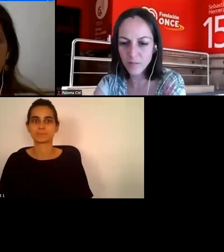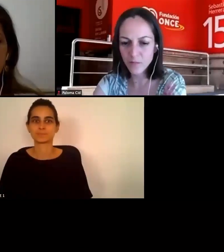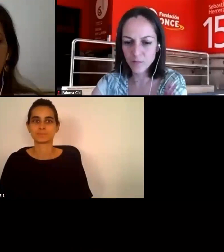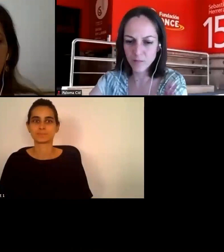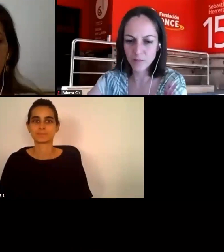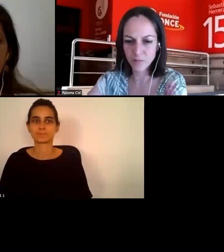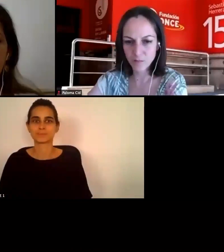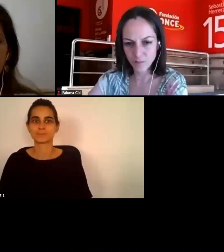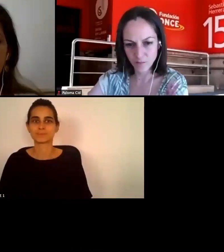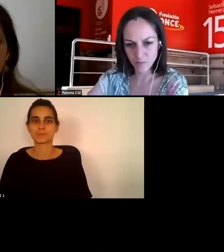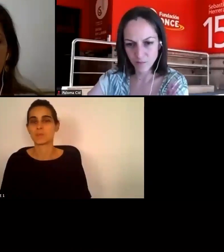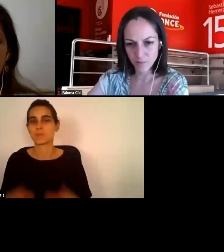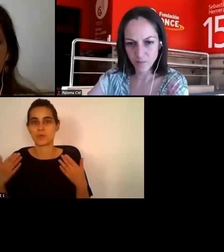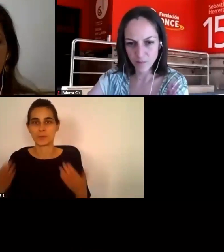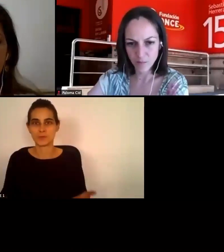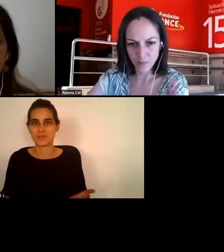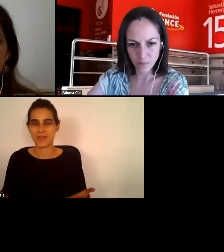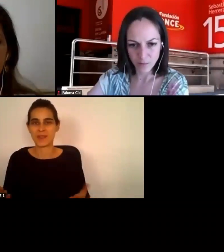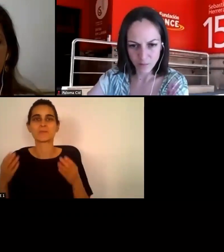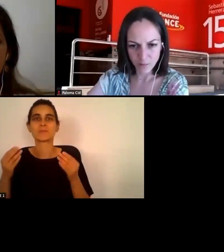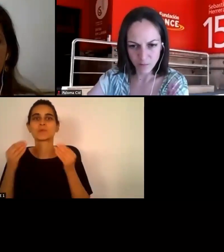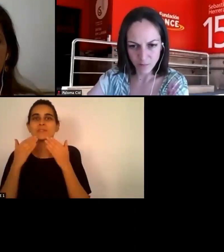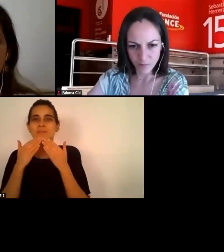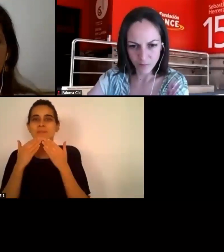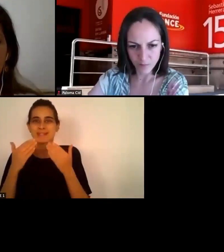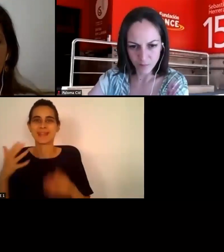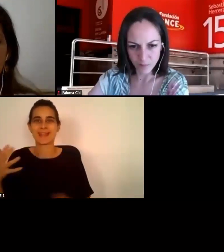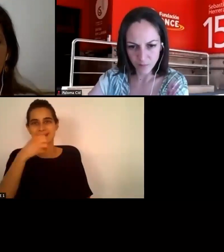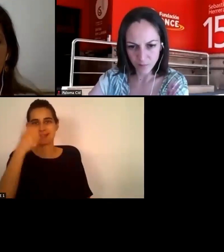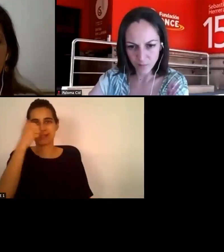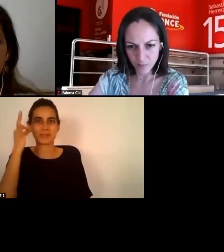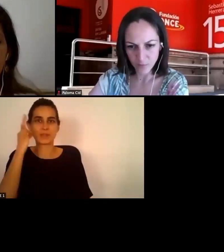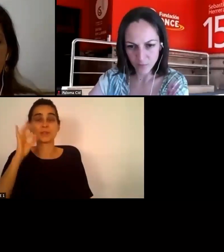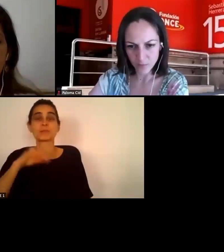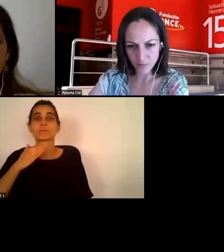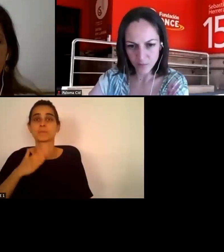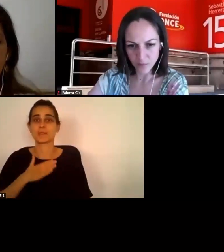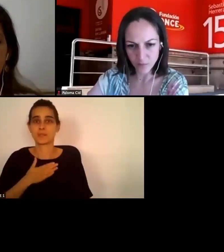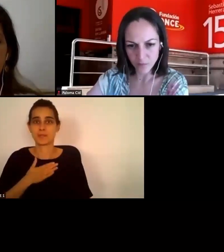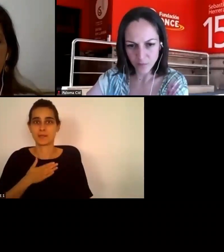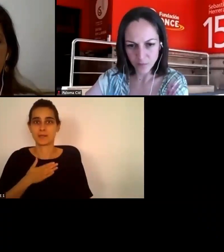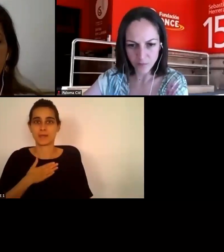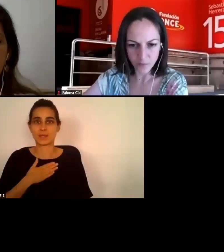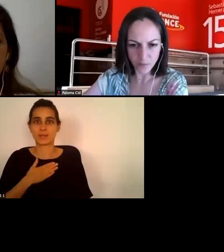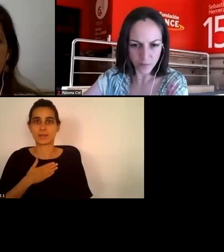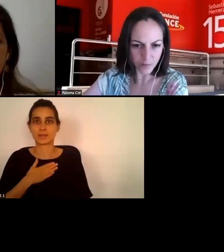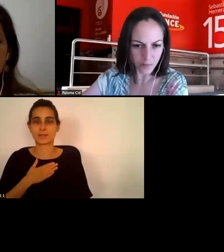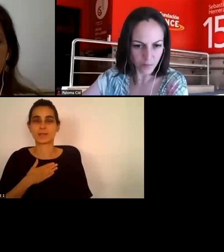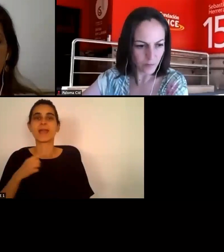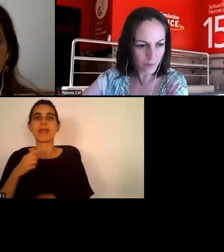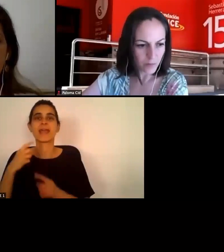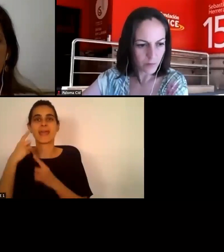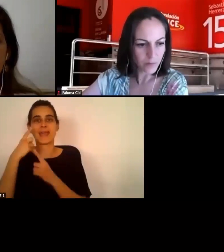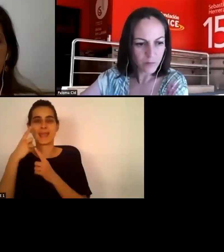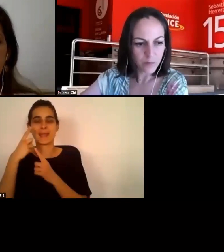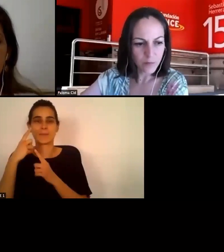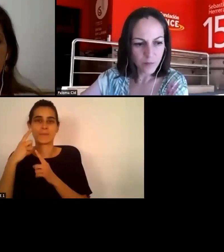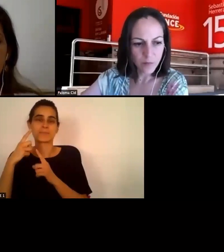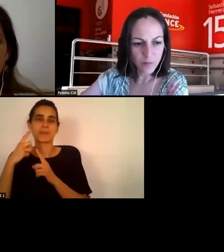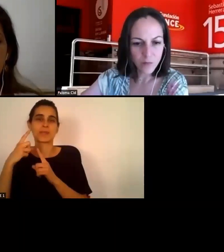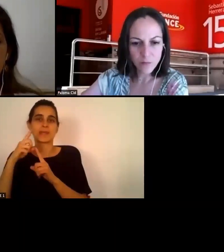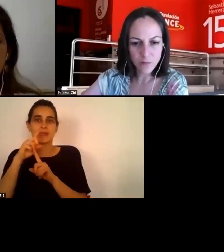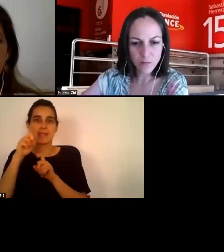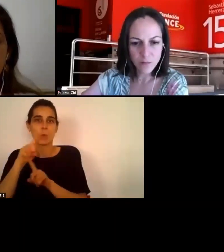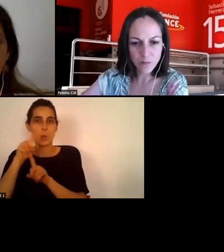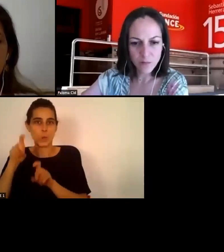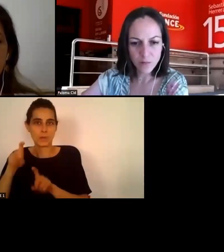Bueno, pues nada, muchísimas gracias a todas y a todos. Mañana recibiréis una encuestilla que nos gusta a nosotros saber pues cómo ha